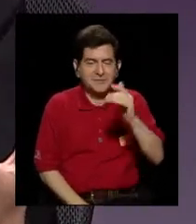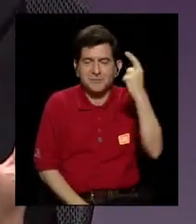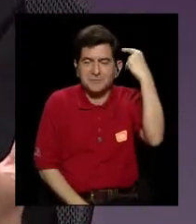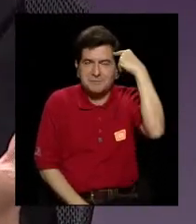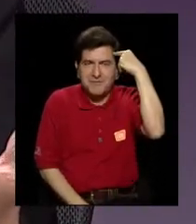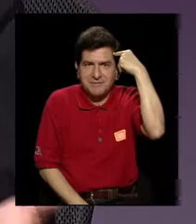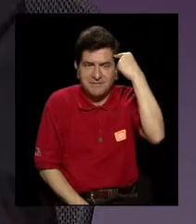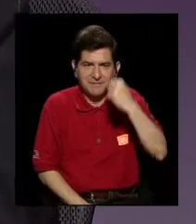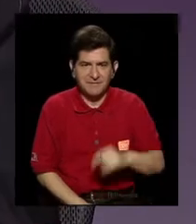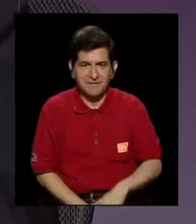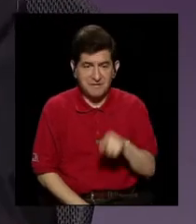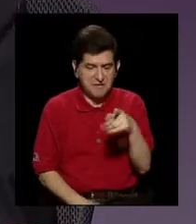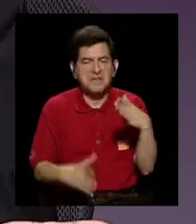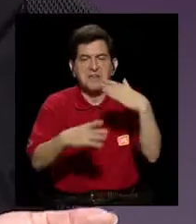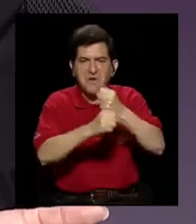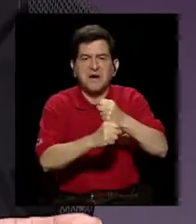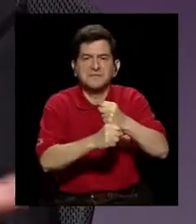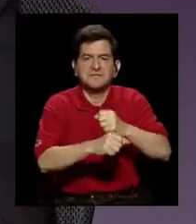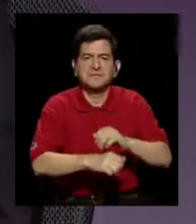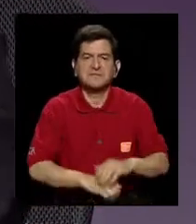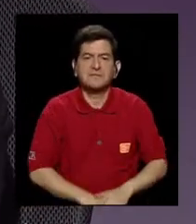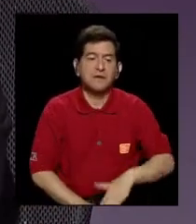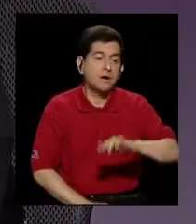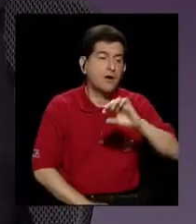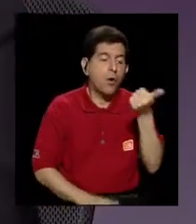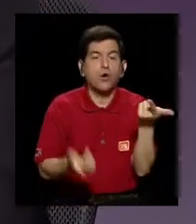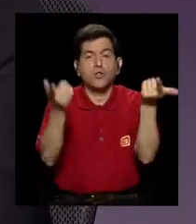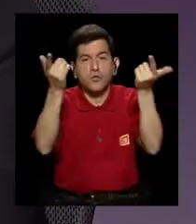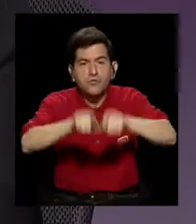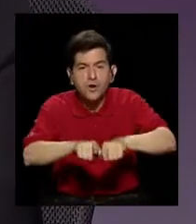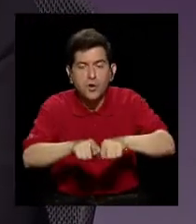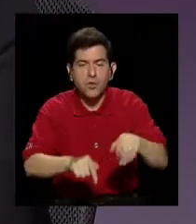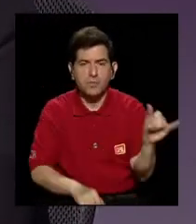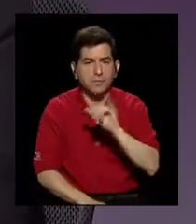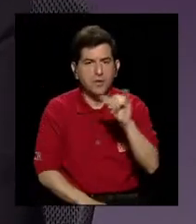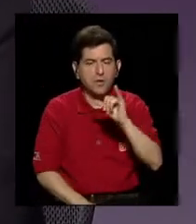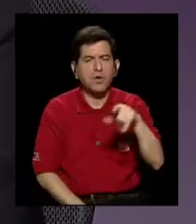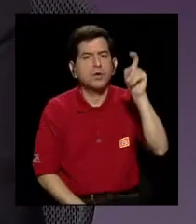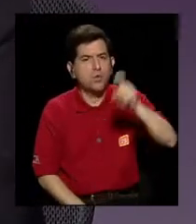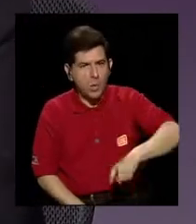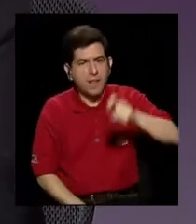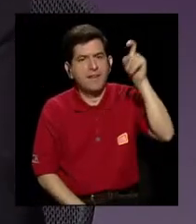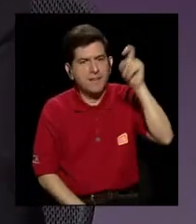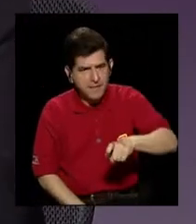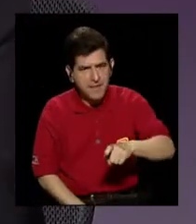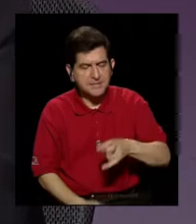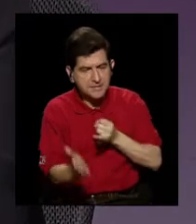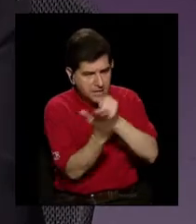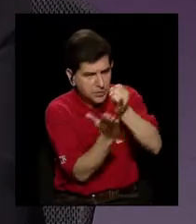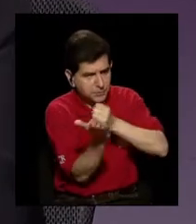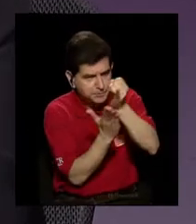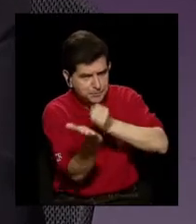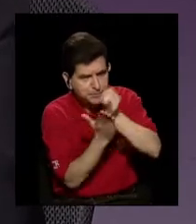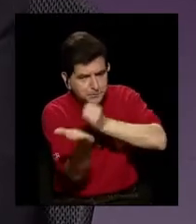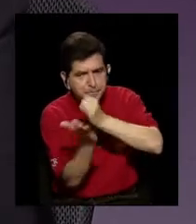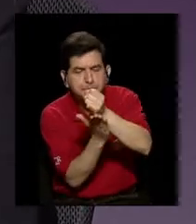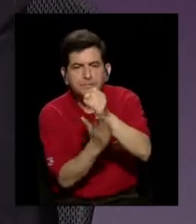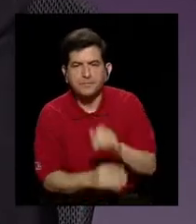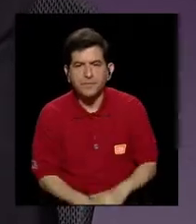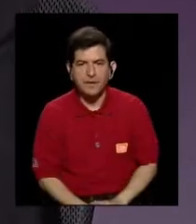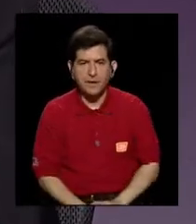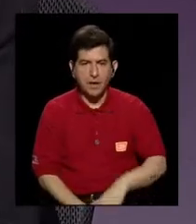cabezas, y lo hace. Y hay otro fenómeno que creo que también merece ser de investigación,